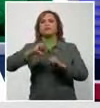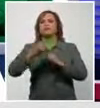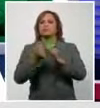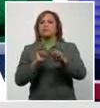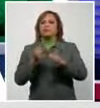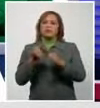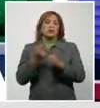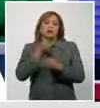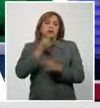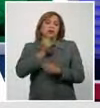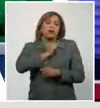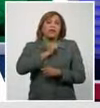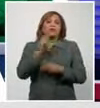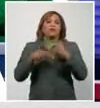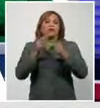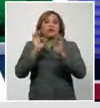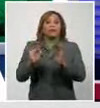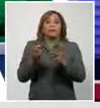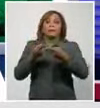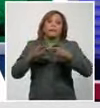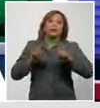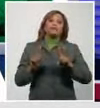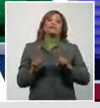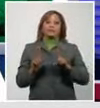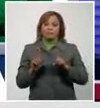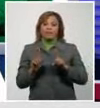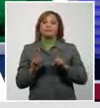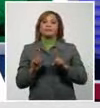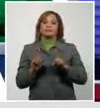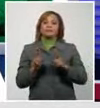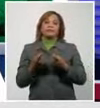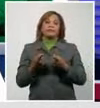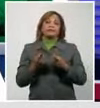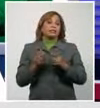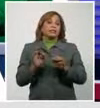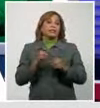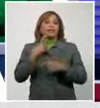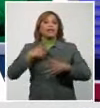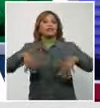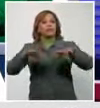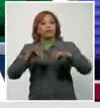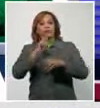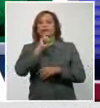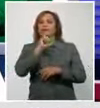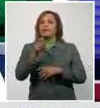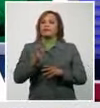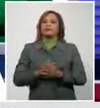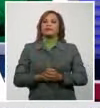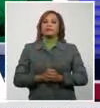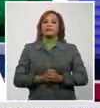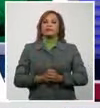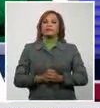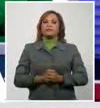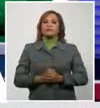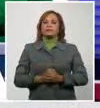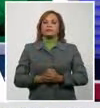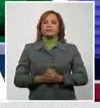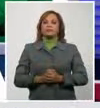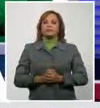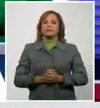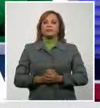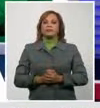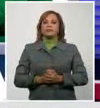hubiéramos querido llegar en ningún momento ahí, a tenerlas que aplicar, pero que indiscutiblemente